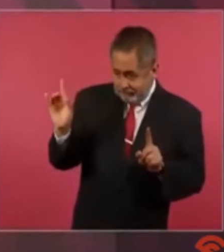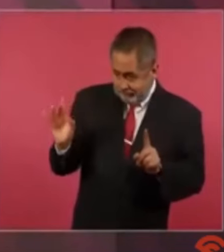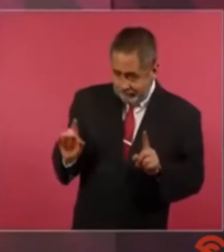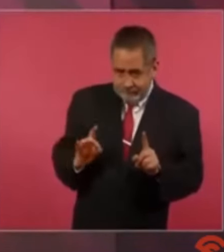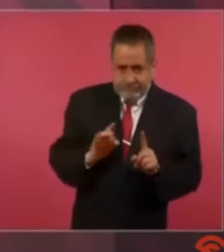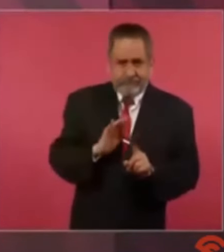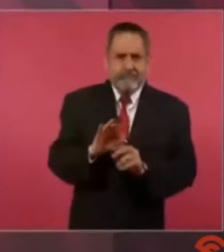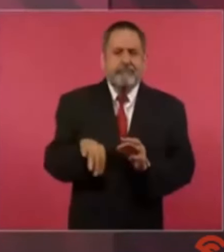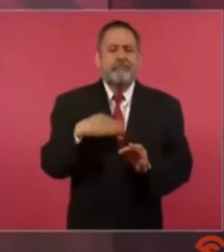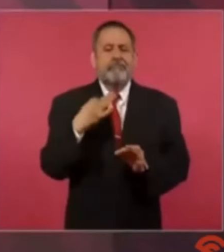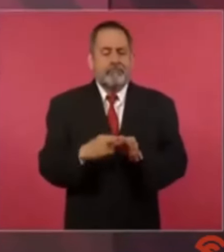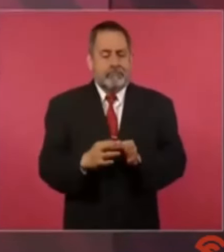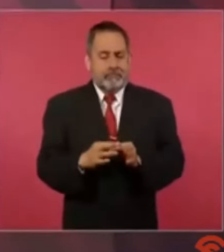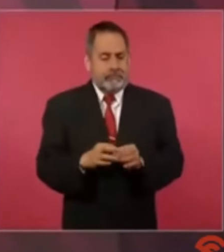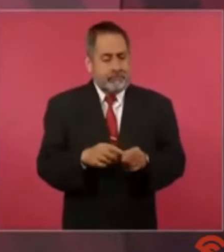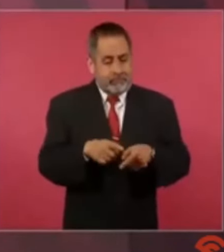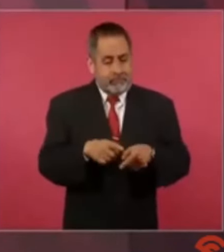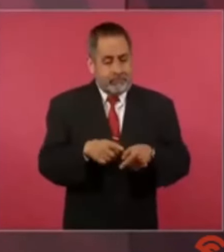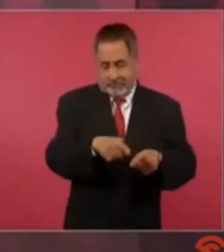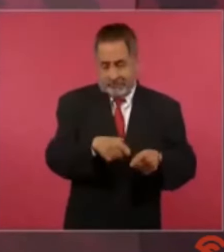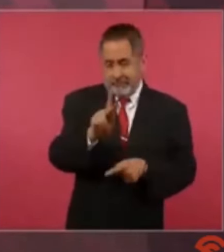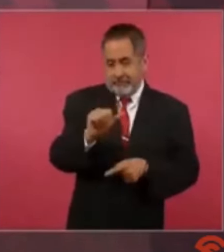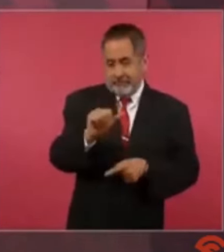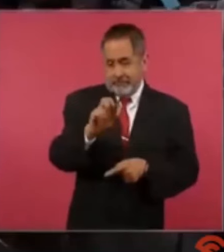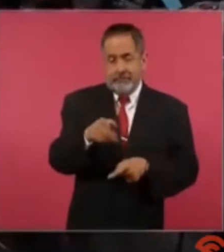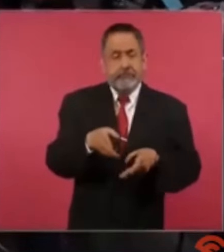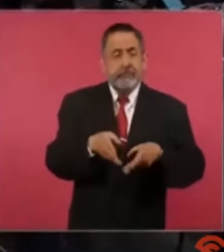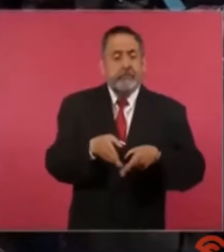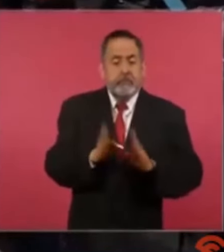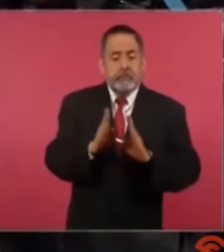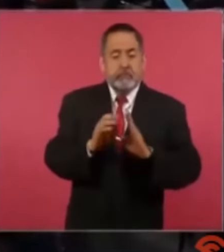Palenque por la vía de